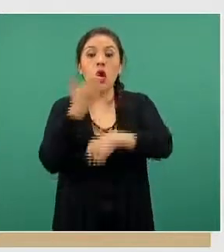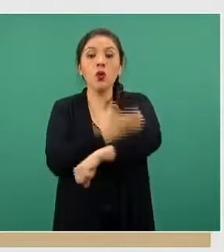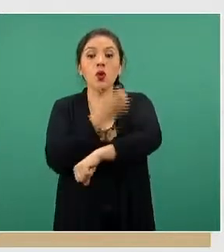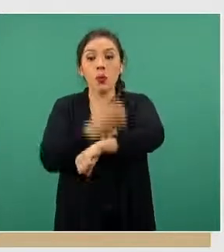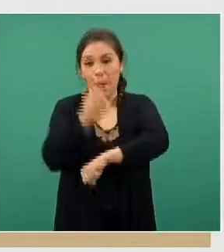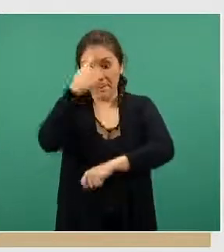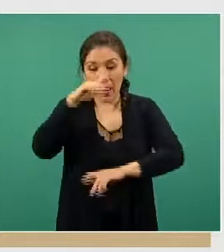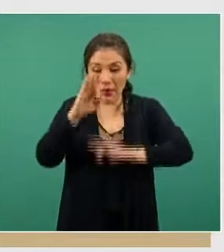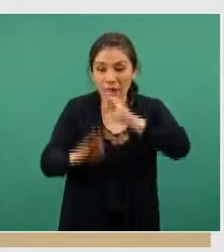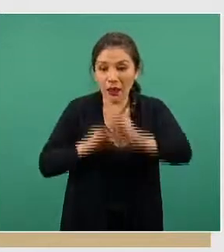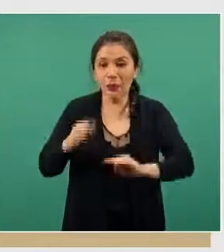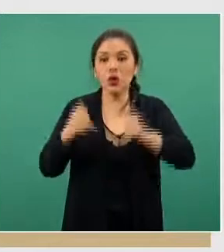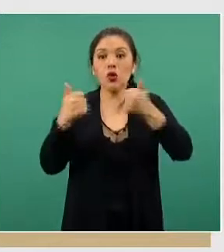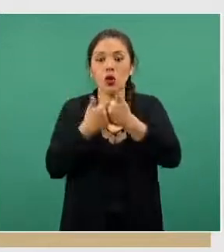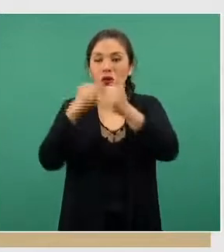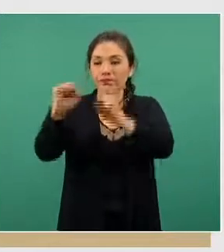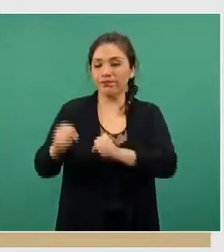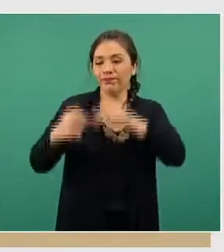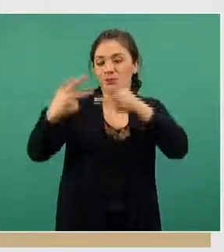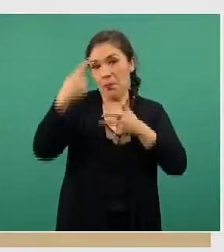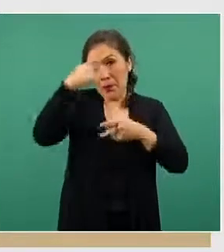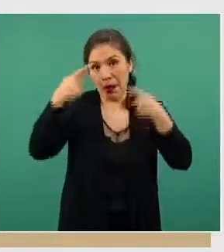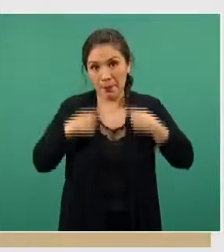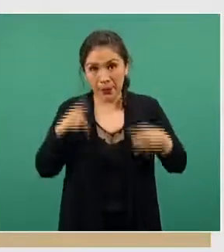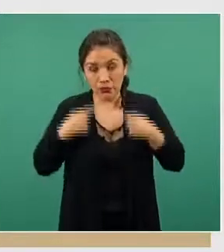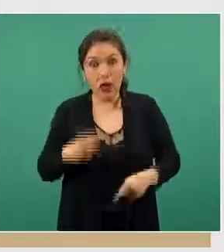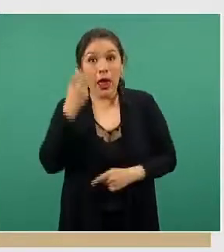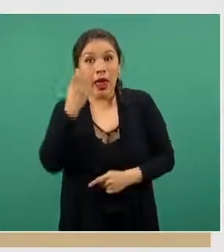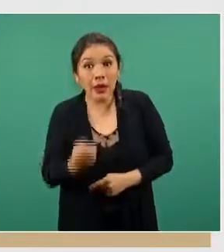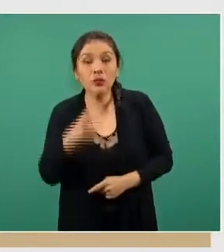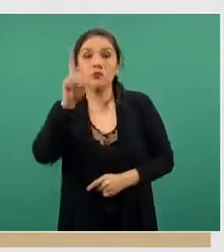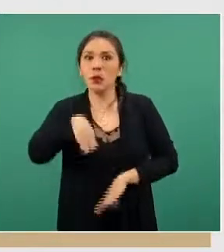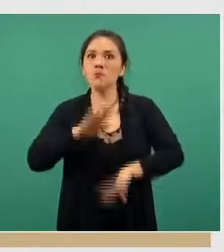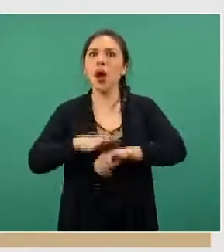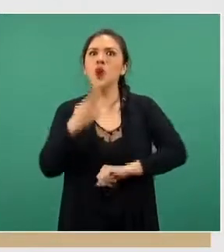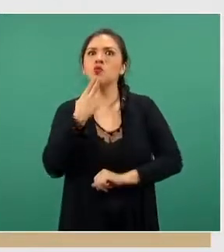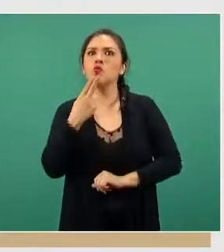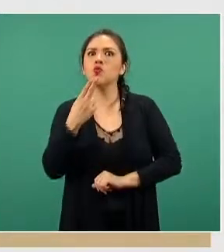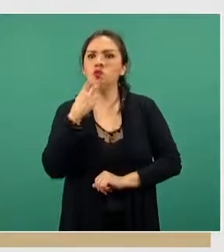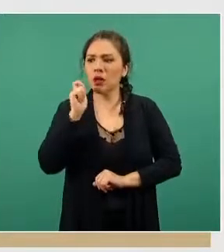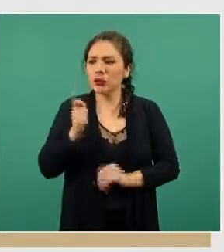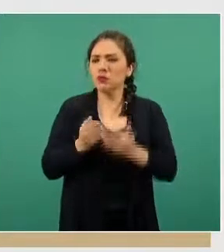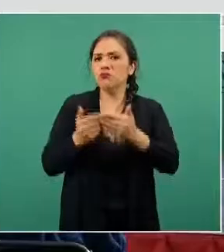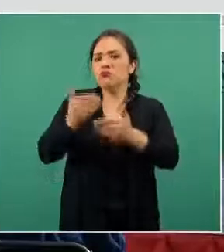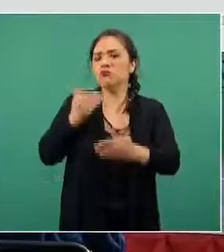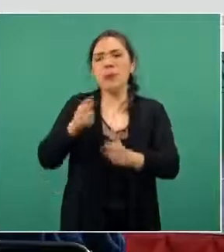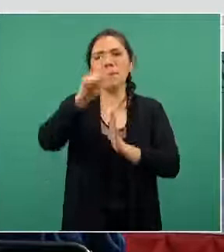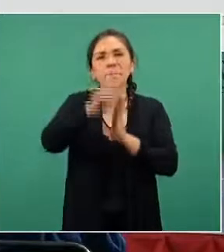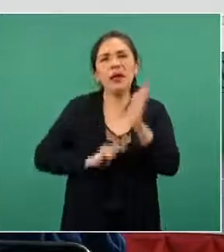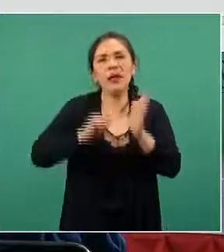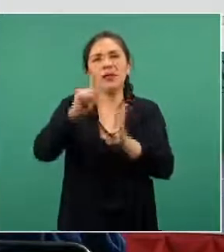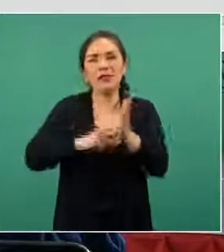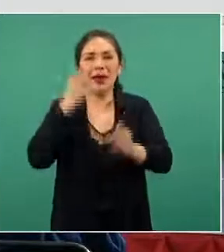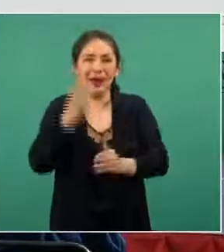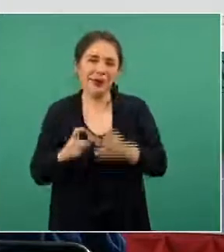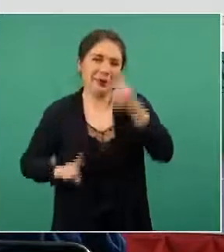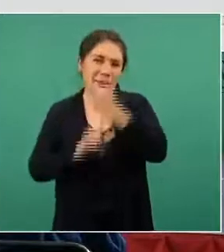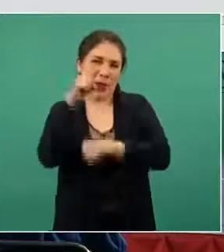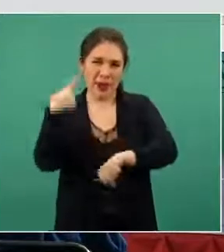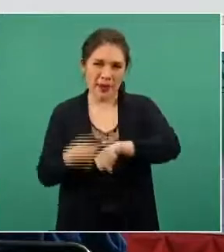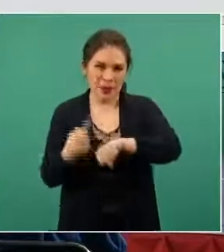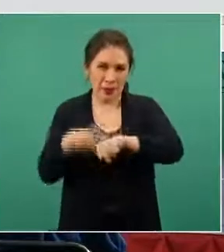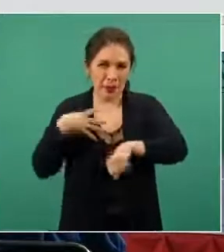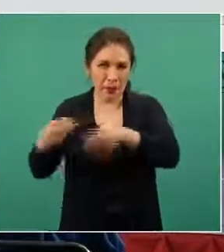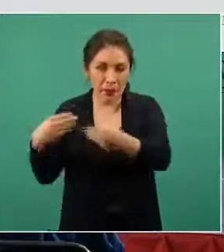en el tratamiento a distancia de los pacientes. Y esto ha podido ser muy útil durante todos estos meses de la pandemia.